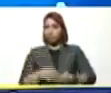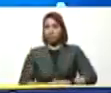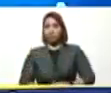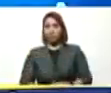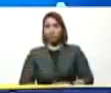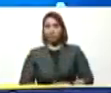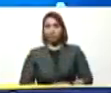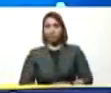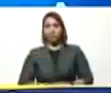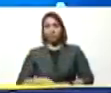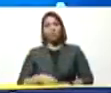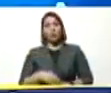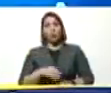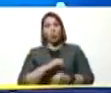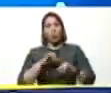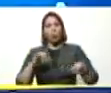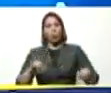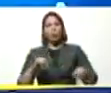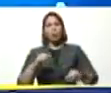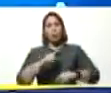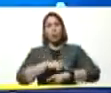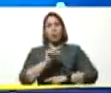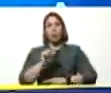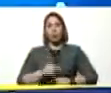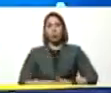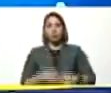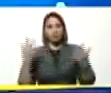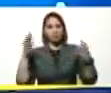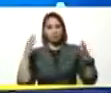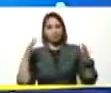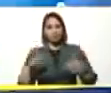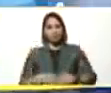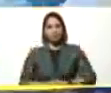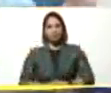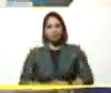En el último momento. ¿Ah?